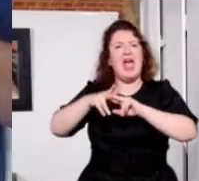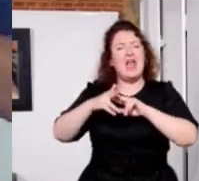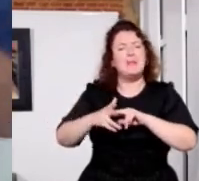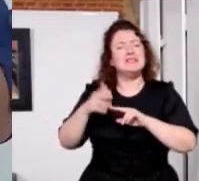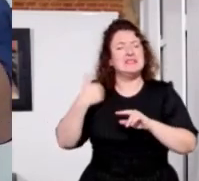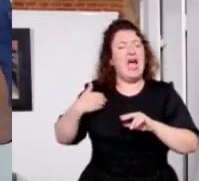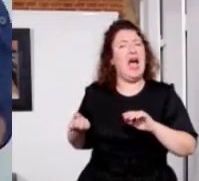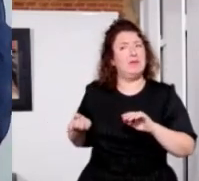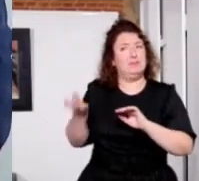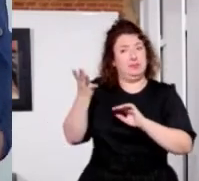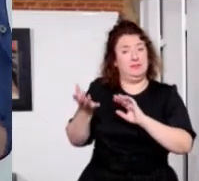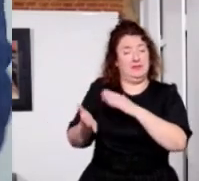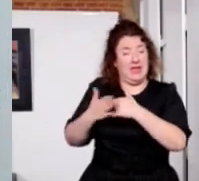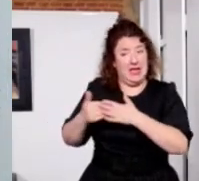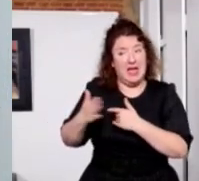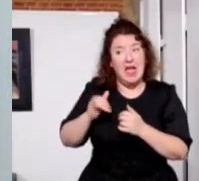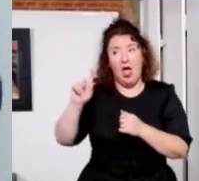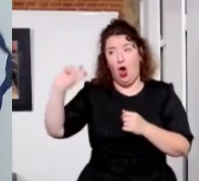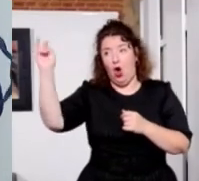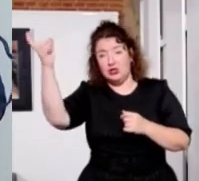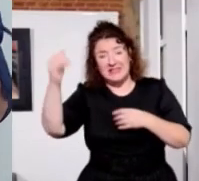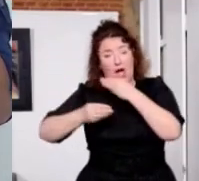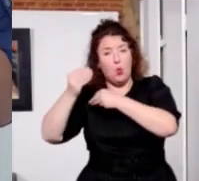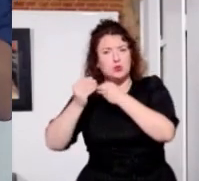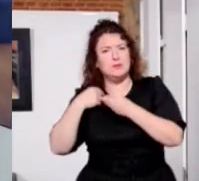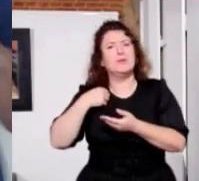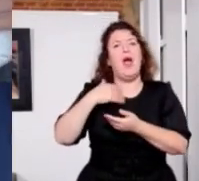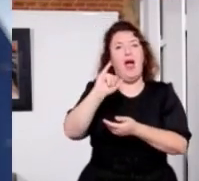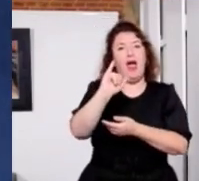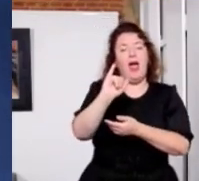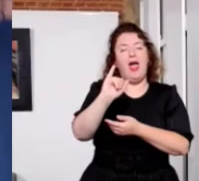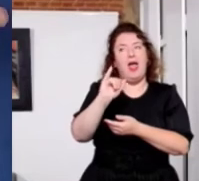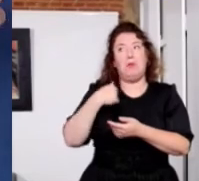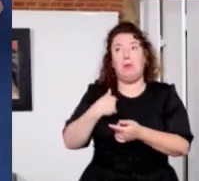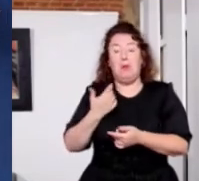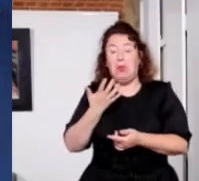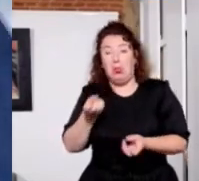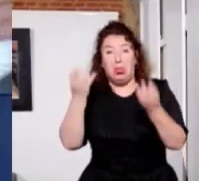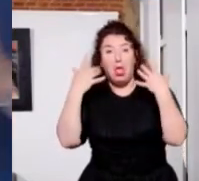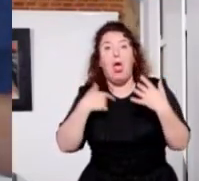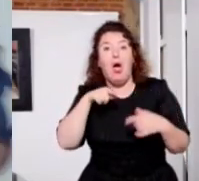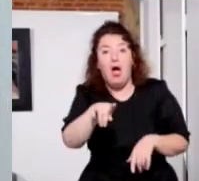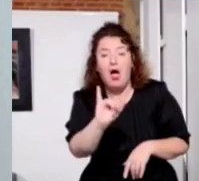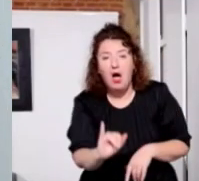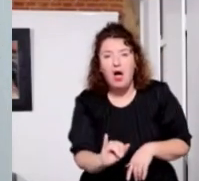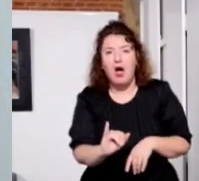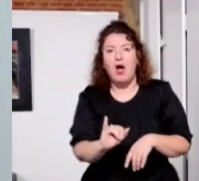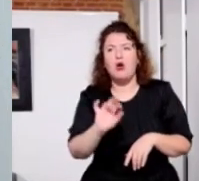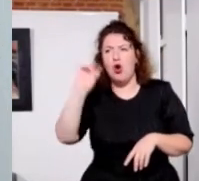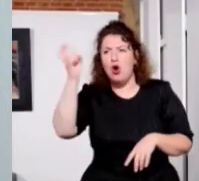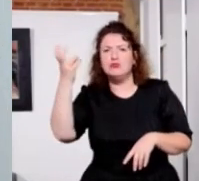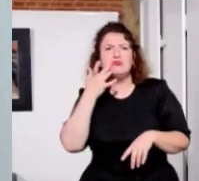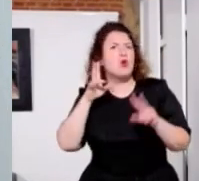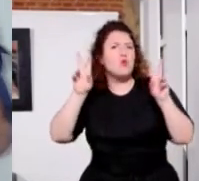creadas, que ya existen, que las están usando en otras organizaciones y que nuestra organización no la conocemos. Pero hay otra organización que sí, que la conoce y le